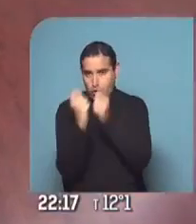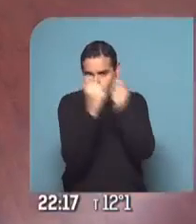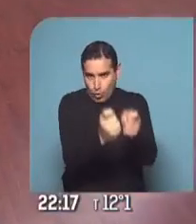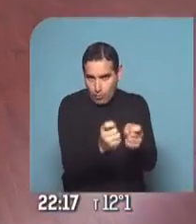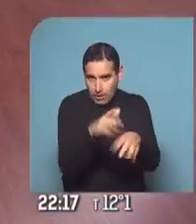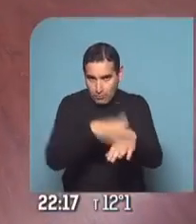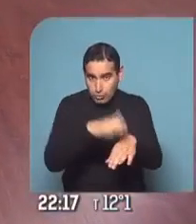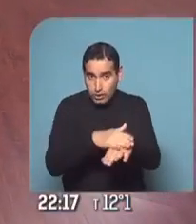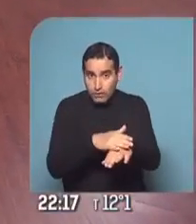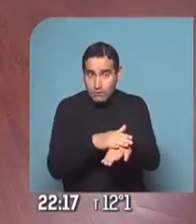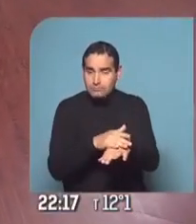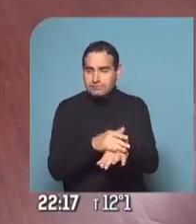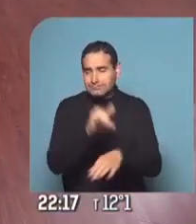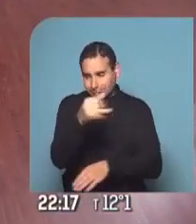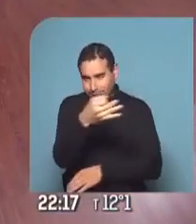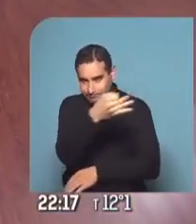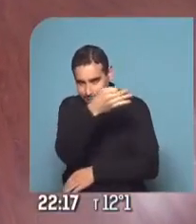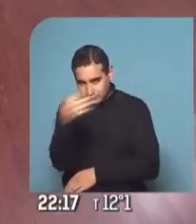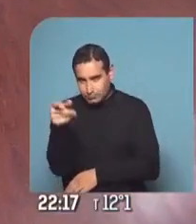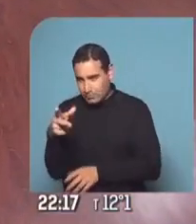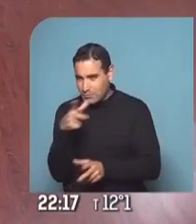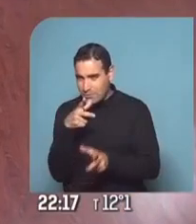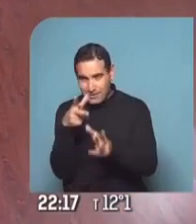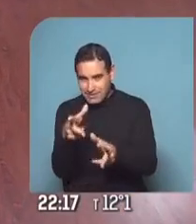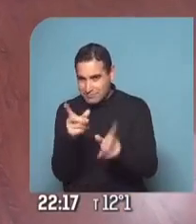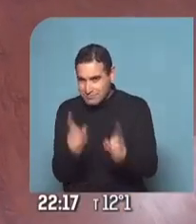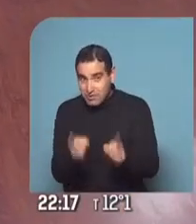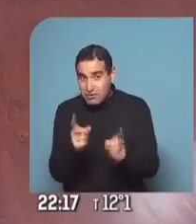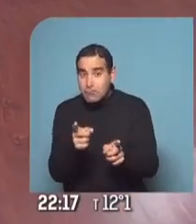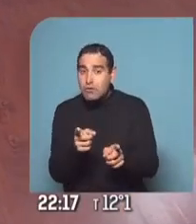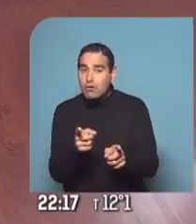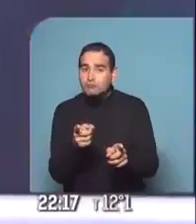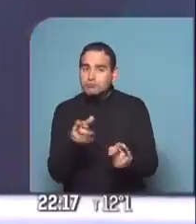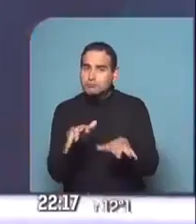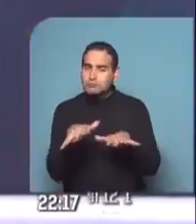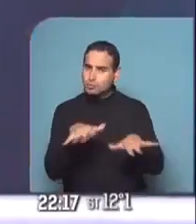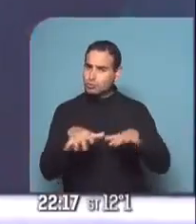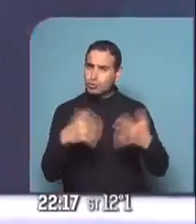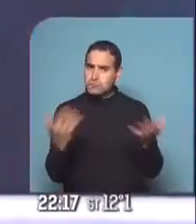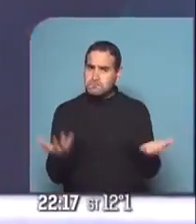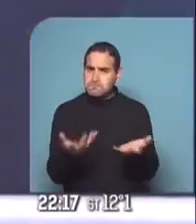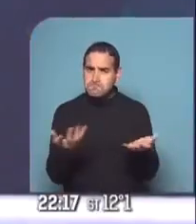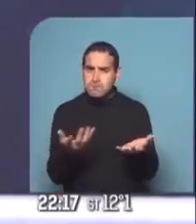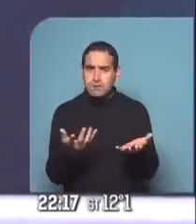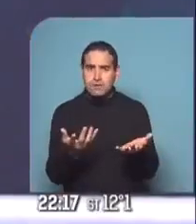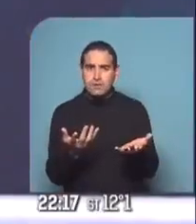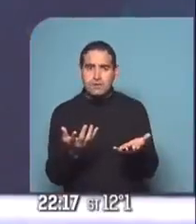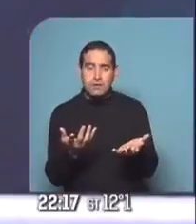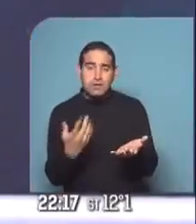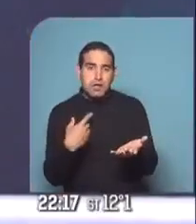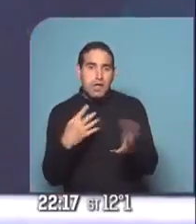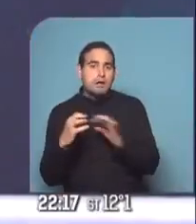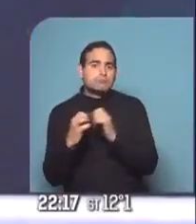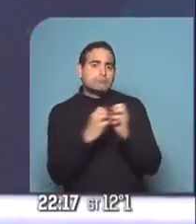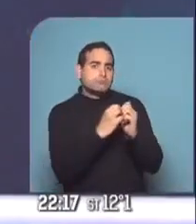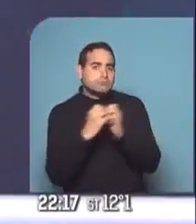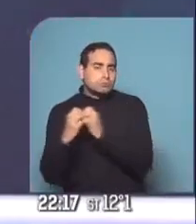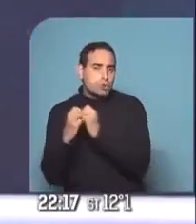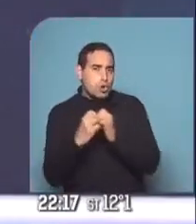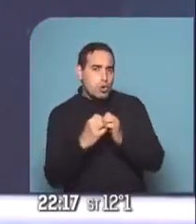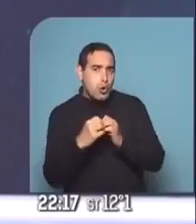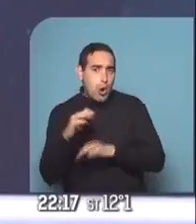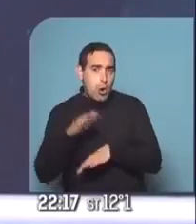es, vos has dicho gran parte de lo que presenta esta situación, y de mínima la polémica que se arma